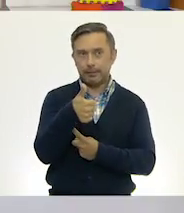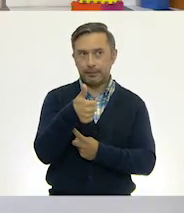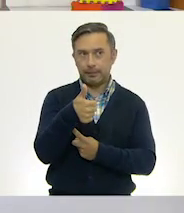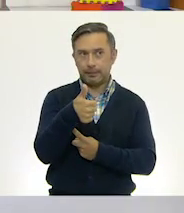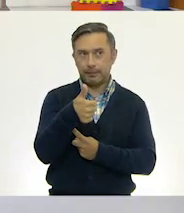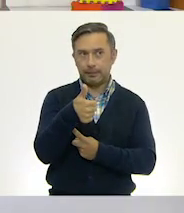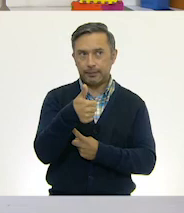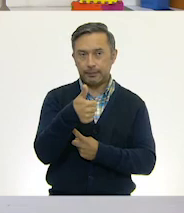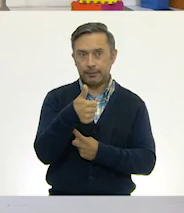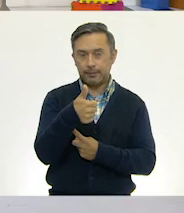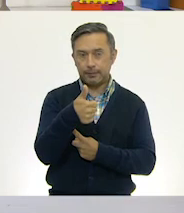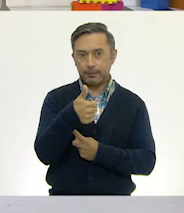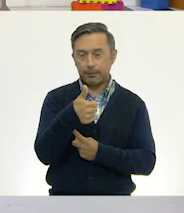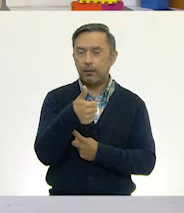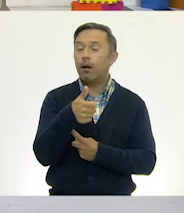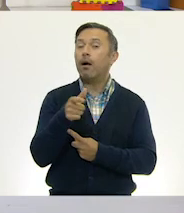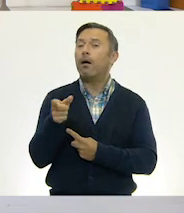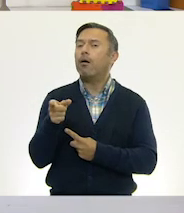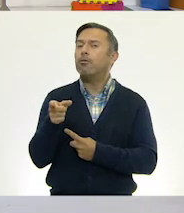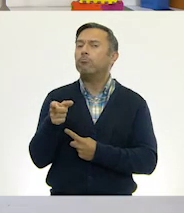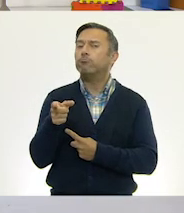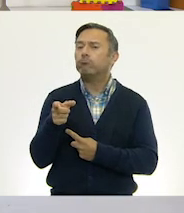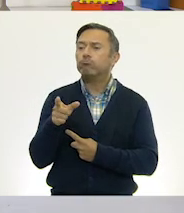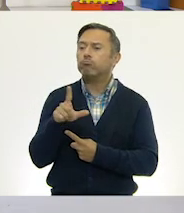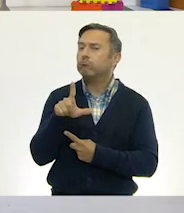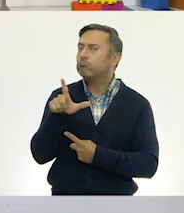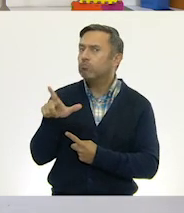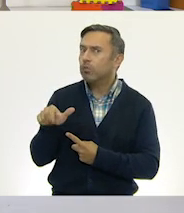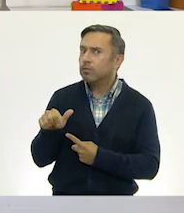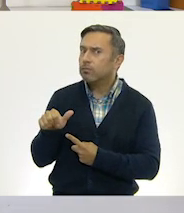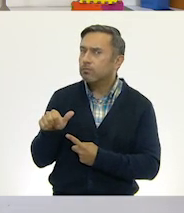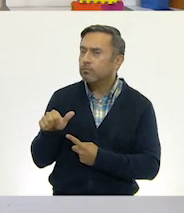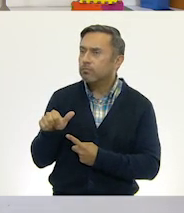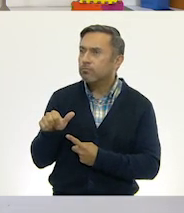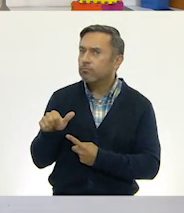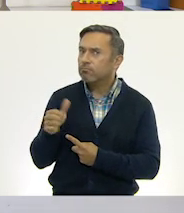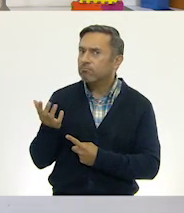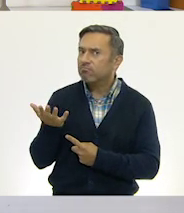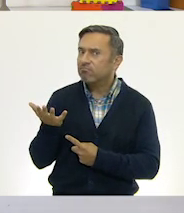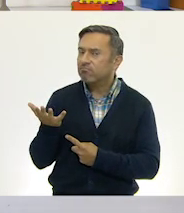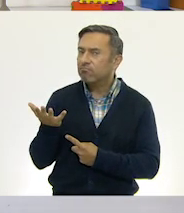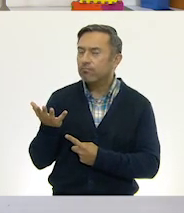Esta es la primera. Entonces, ¿qué tienes que hacer después? Tengo que...